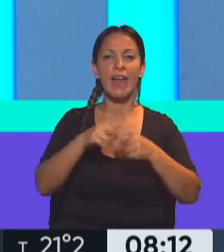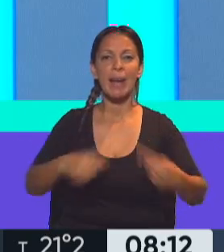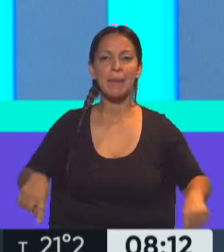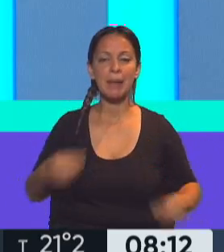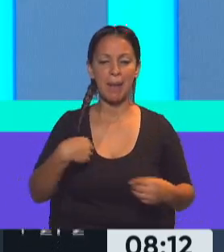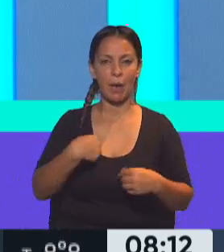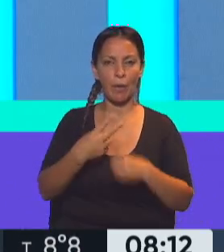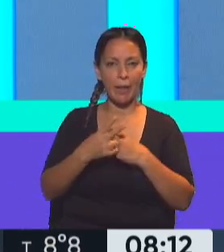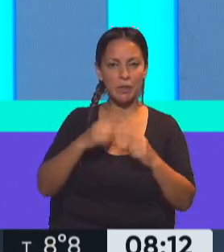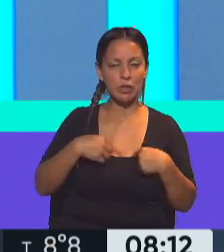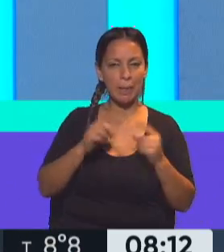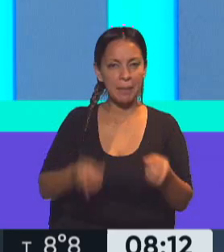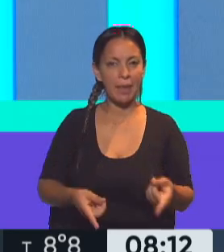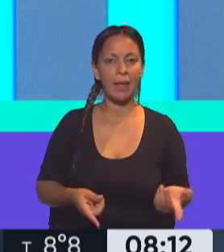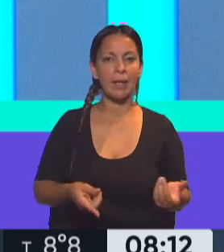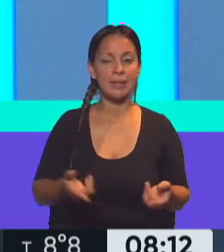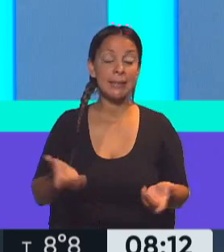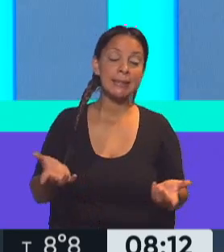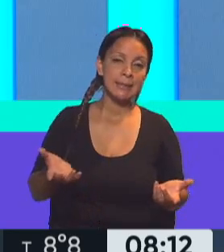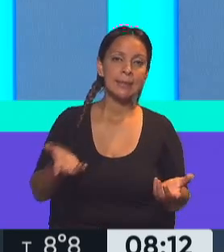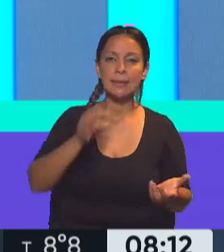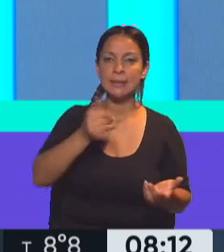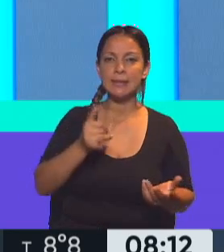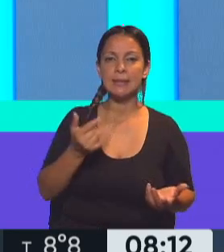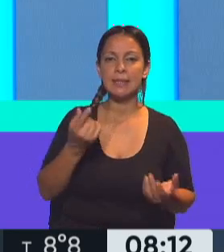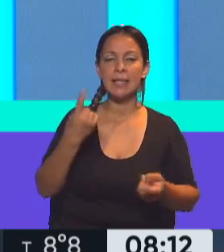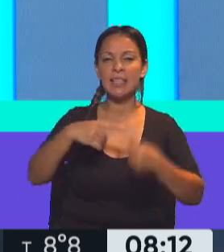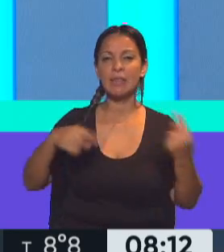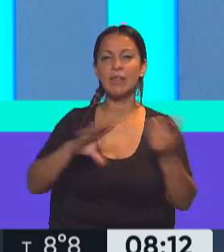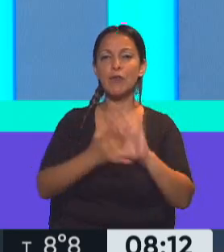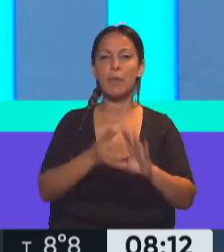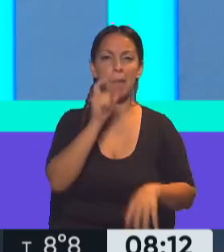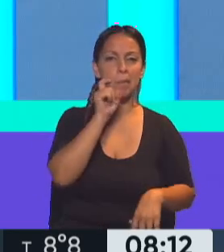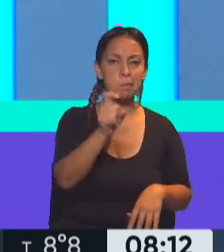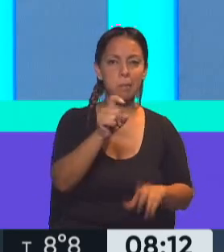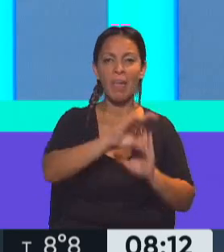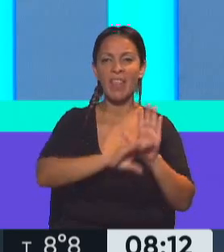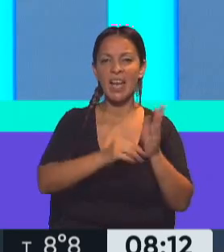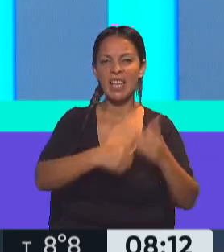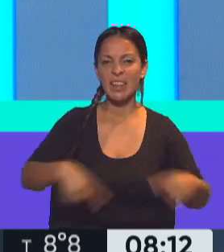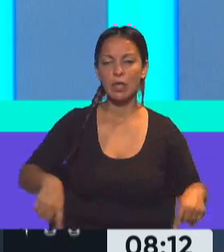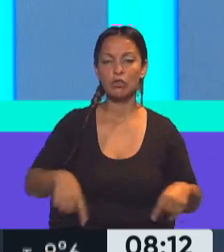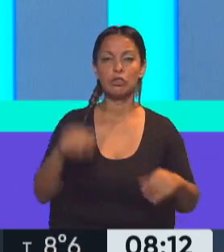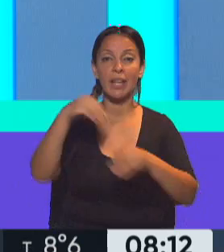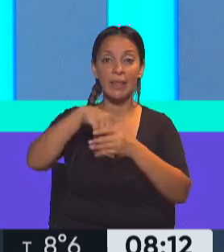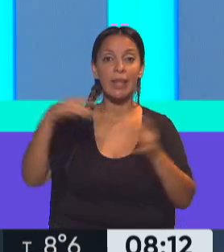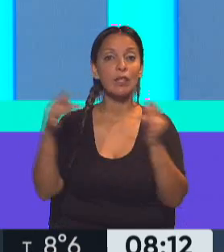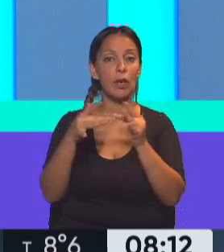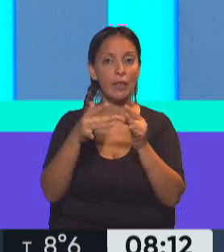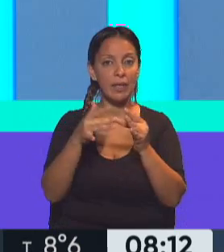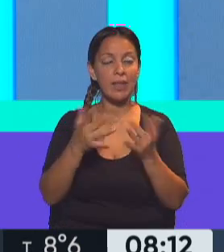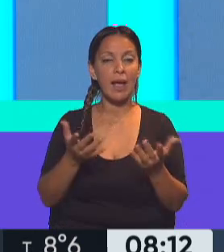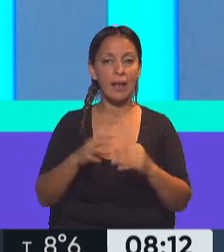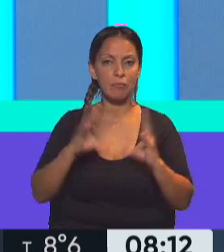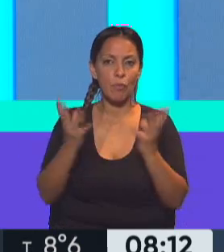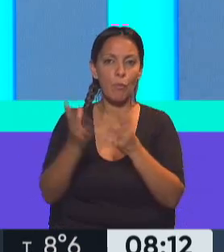protegerme. Creo que en este punto, sí, los distintos delitos que se dan a través de los medios digitales que se dan en el ecosistema